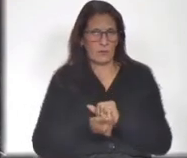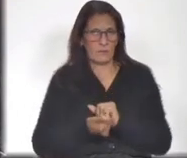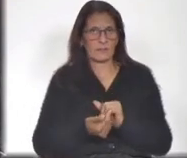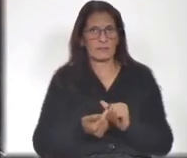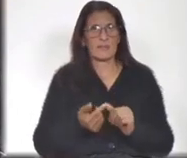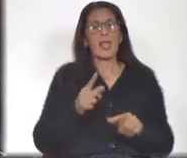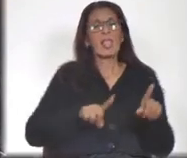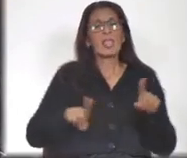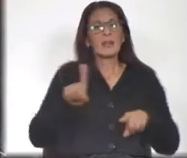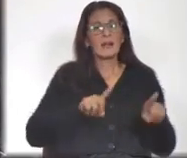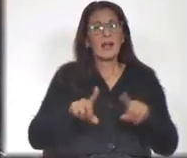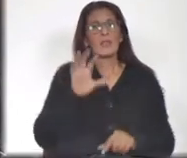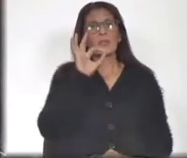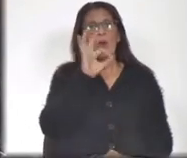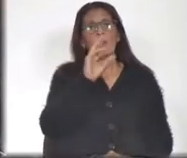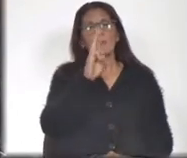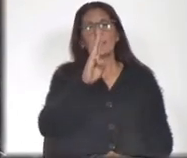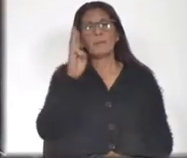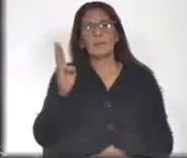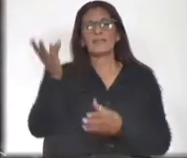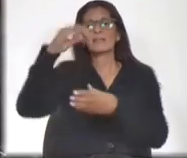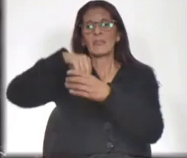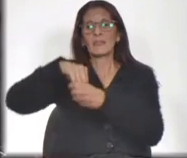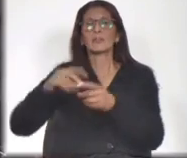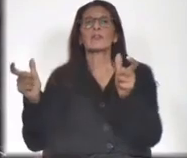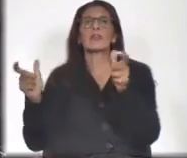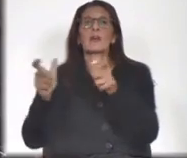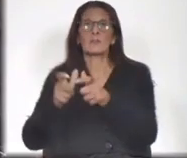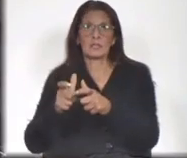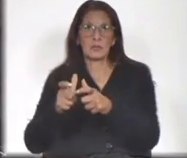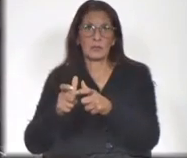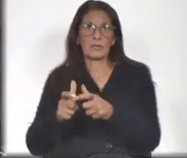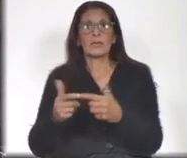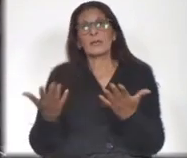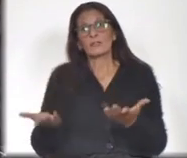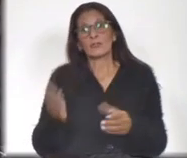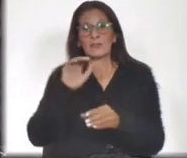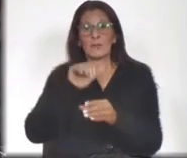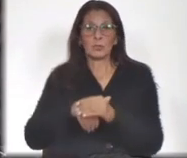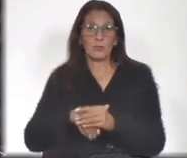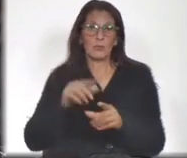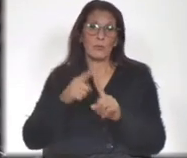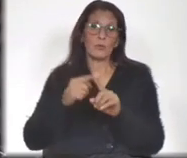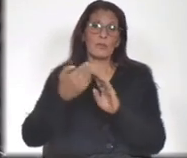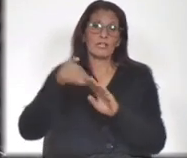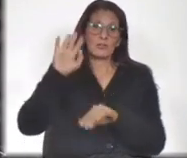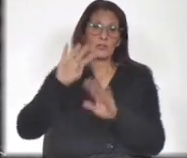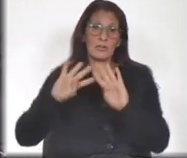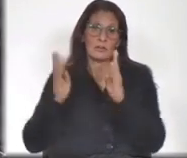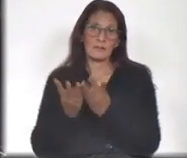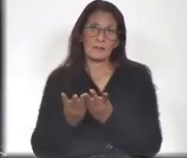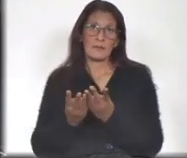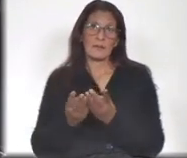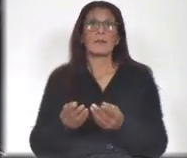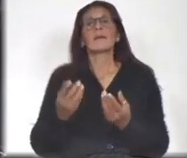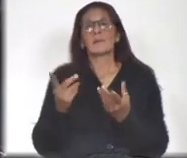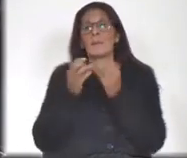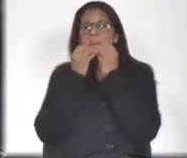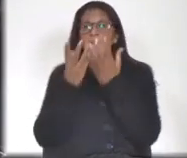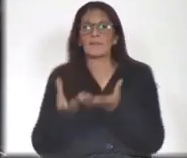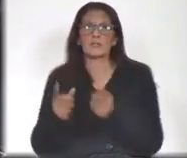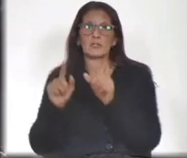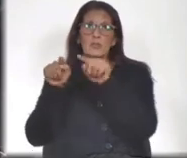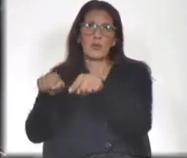El delegado de la OPP, que integra dicha comisión, entonces votó, si fue por unanimidad, votó algo que